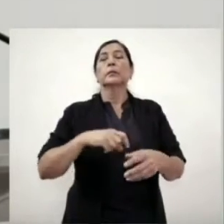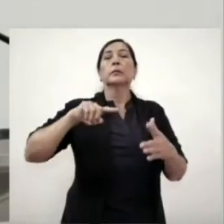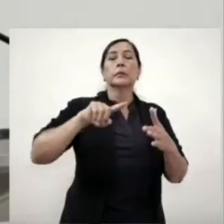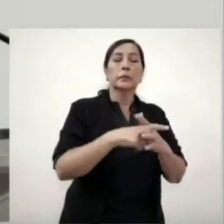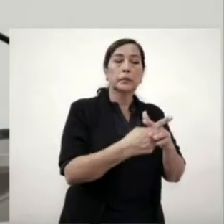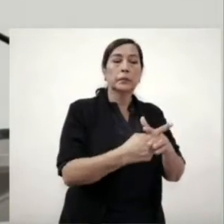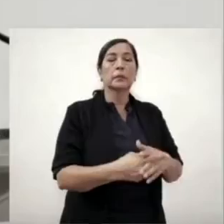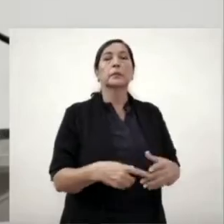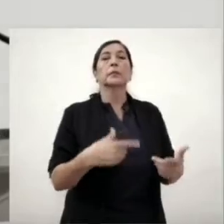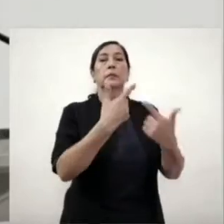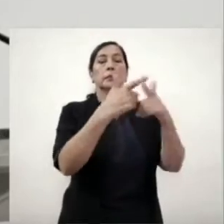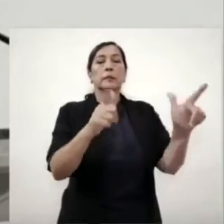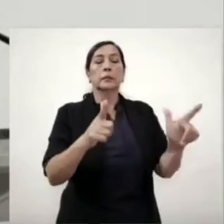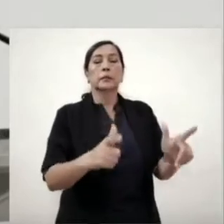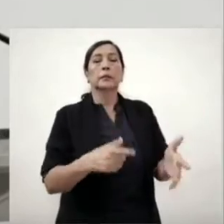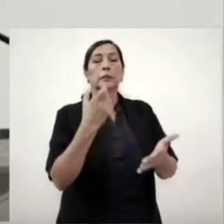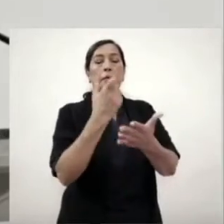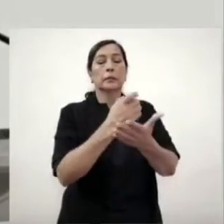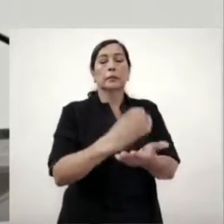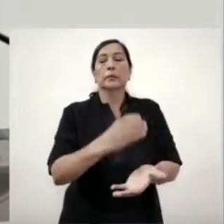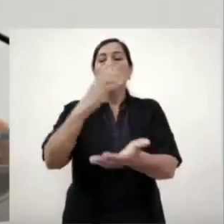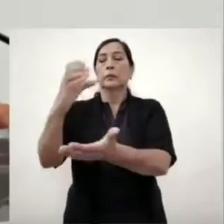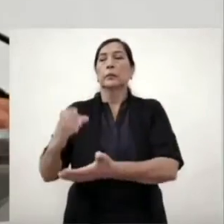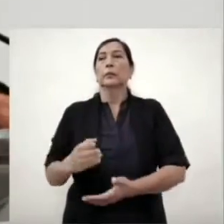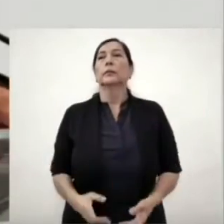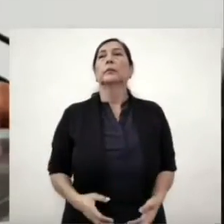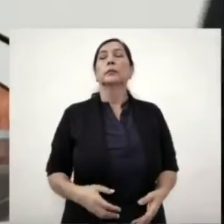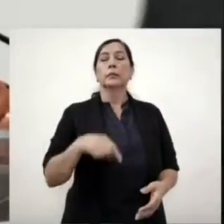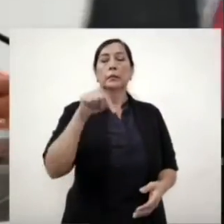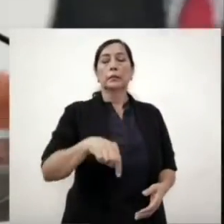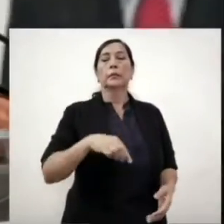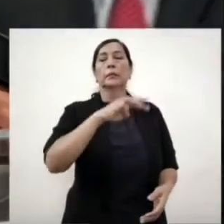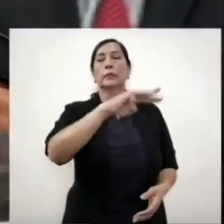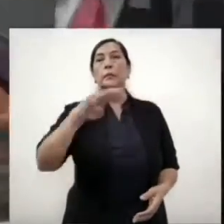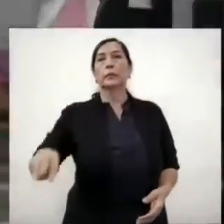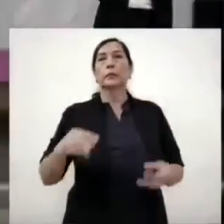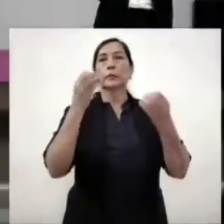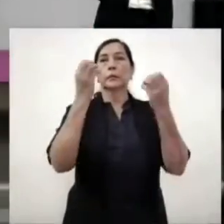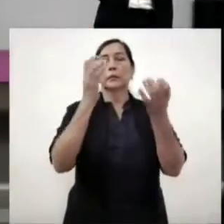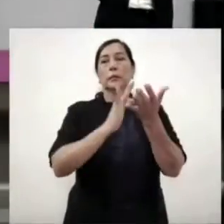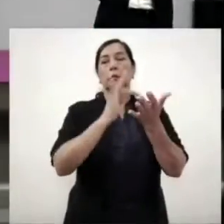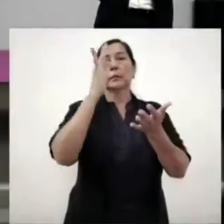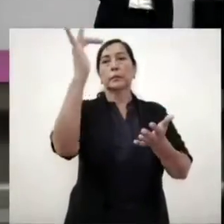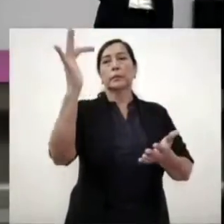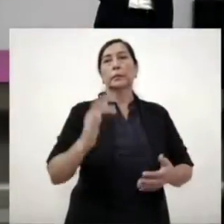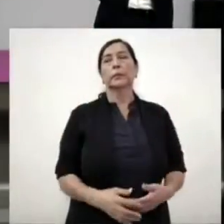a operar en las distintas regiones de Michoacán. Muchas gracias.